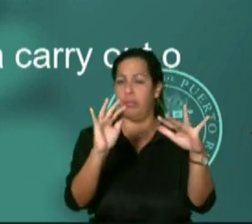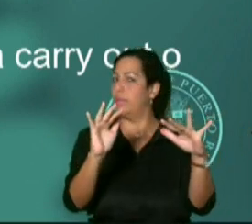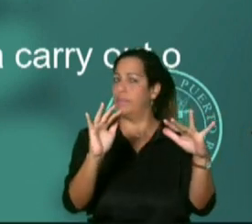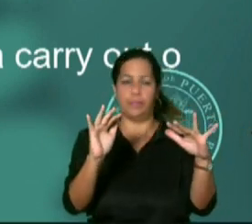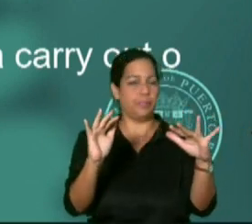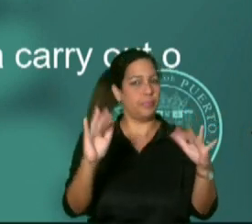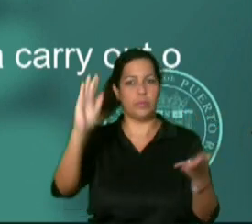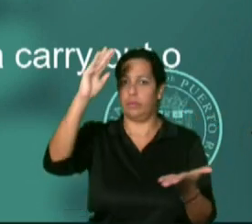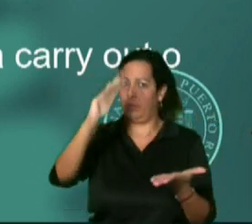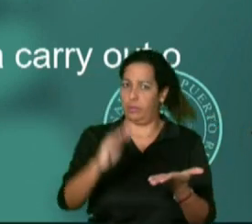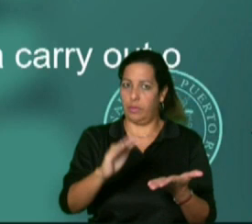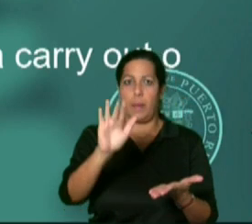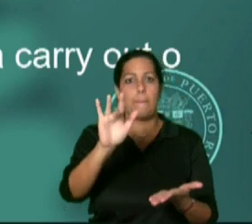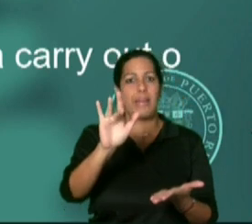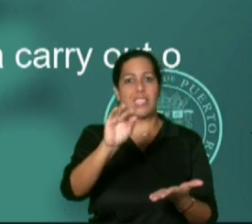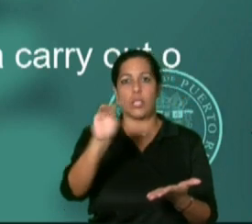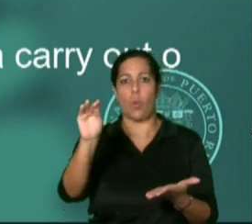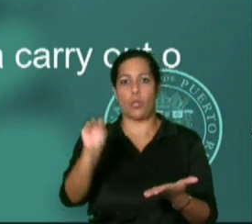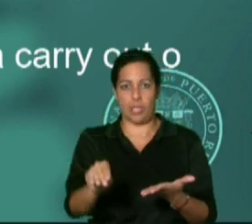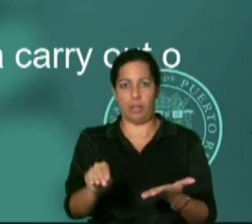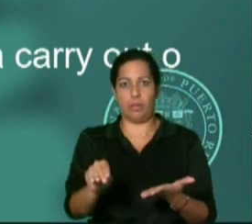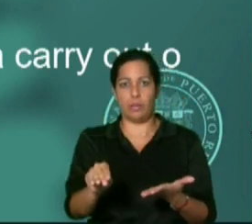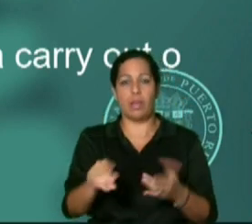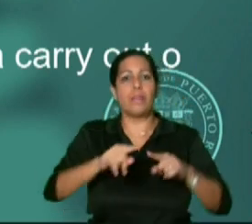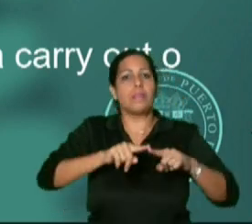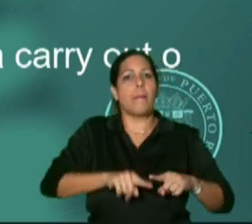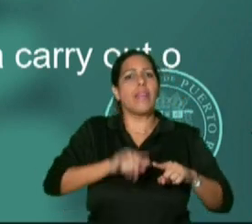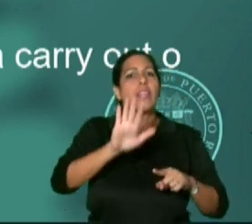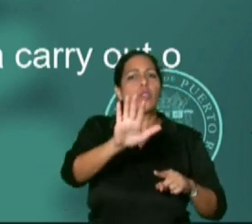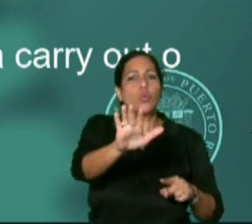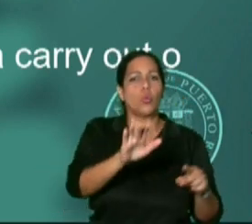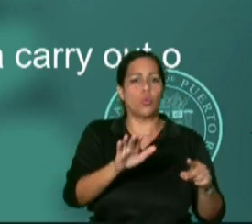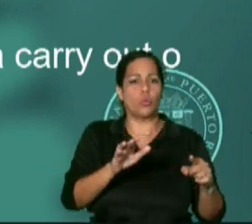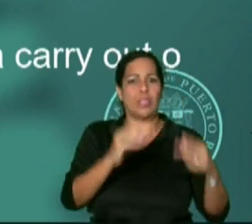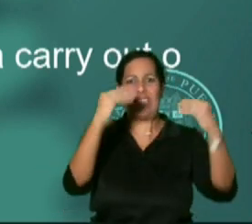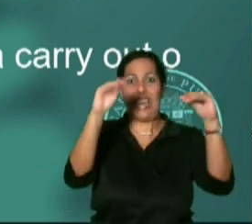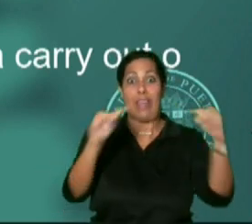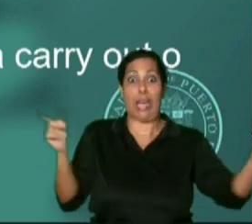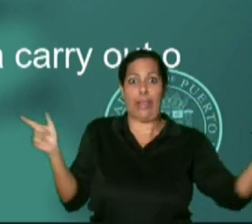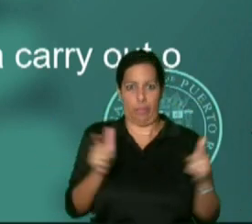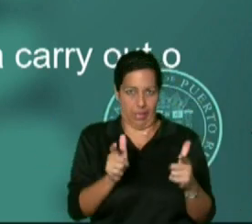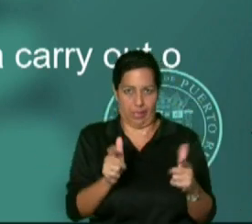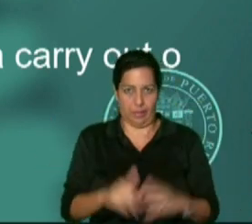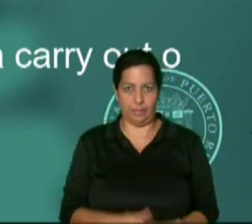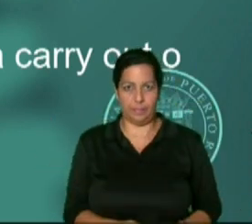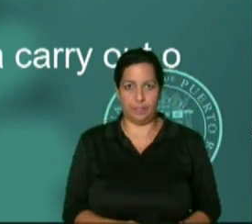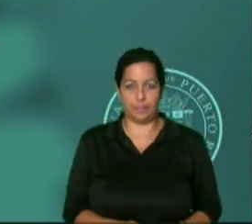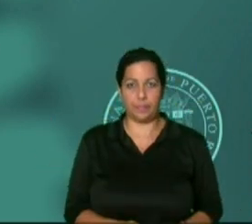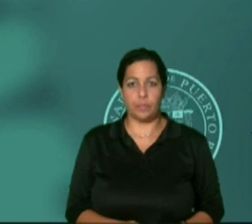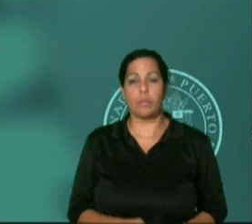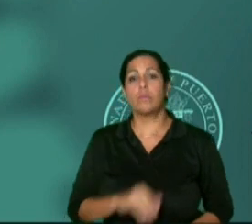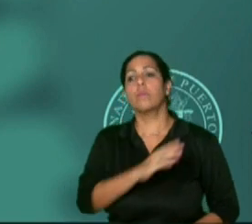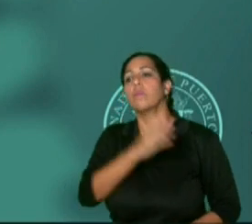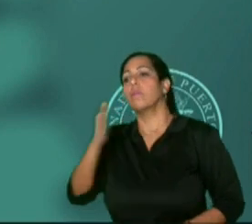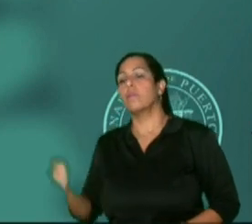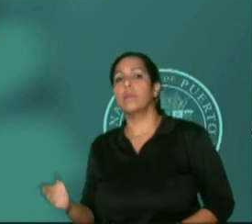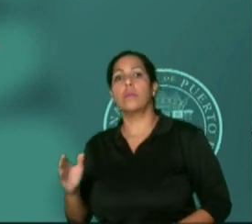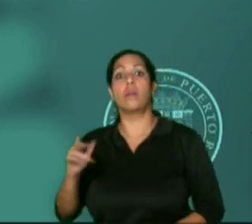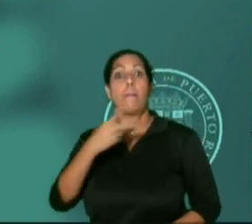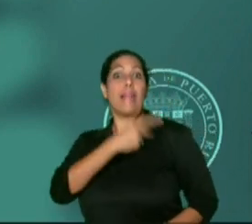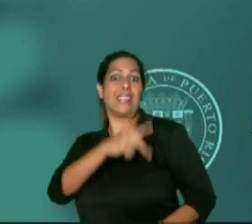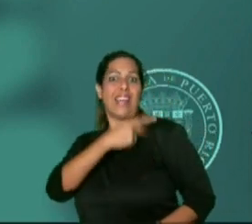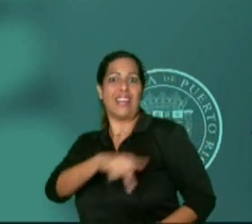al 25% de la capacidad que establece el Código de Edificación vigente en Puerto Rico. Mientras los centros